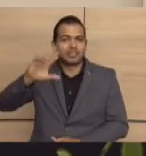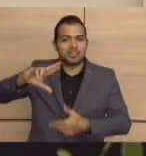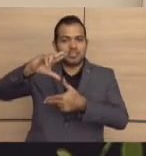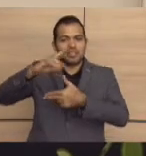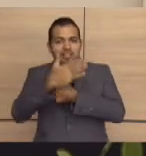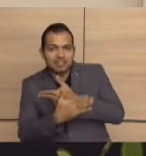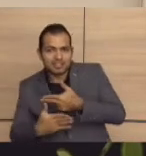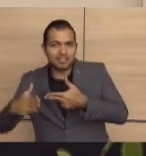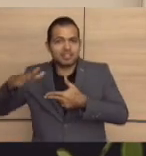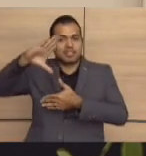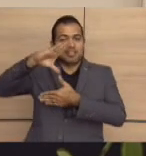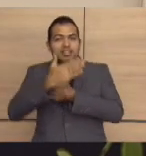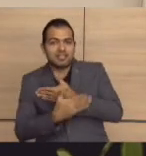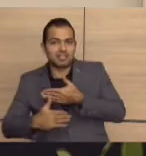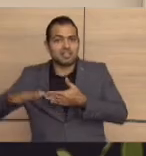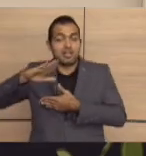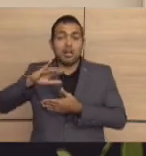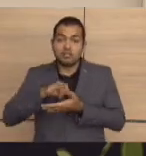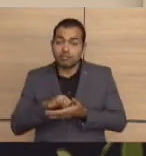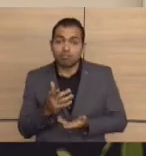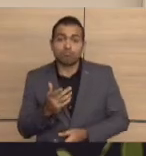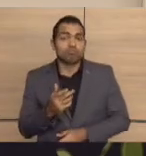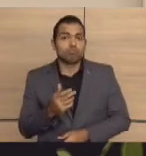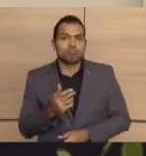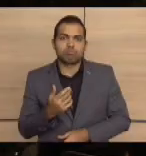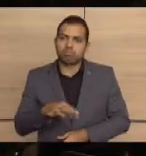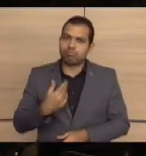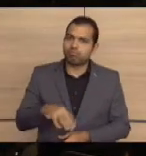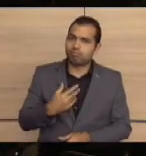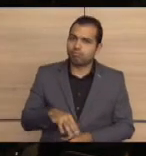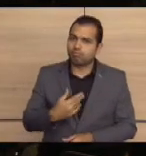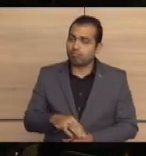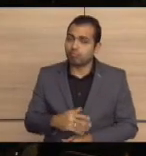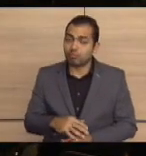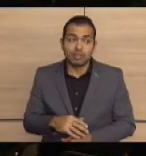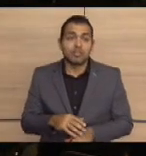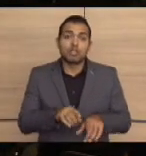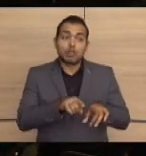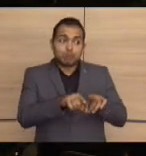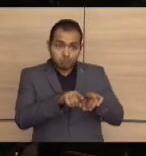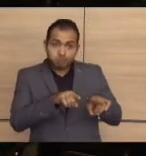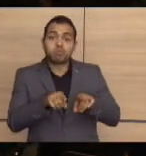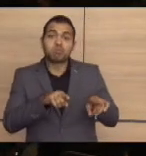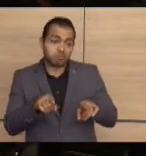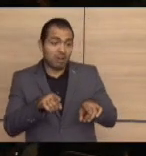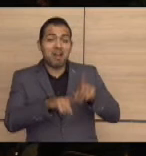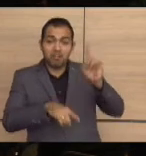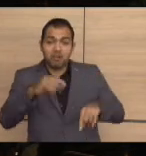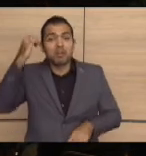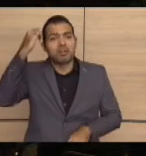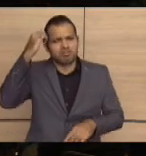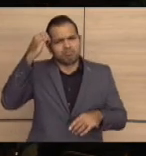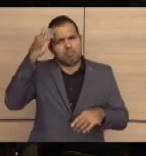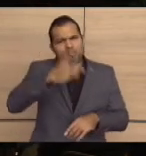no solemos estar en espacios así. En el fútbol femenino sí hay muchas que están, tienen carreras profesionales académicas,